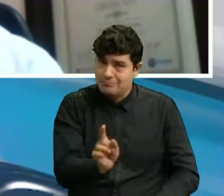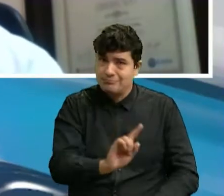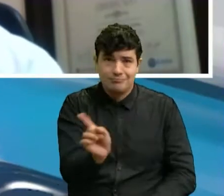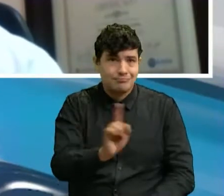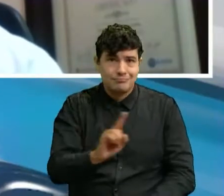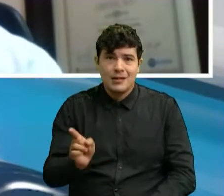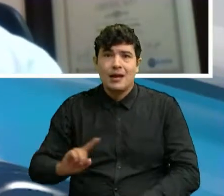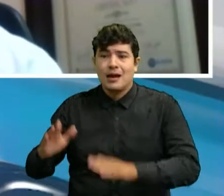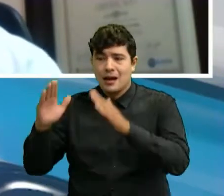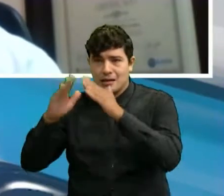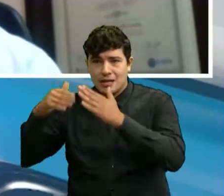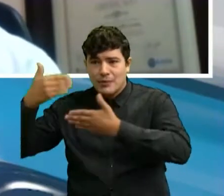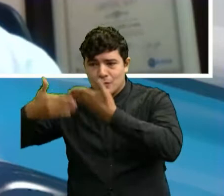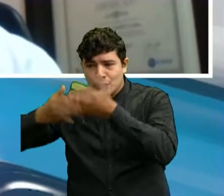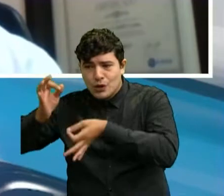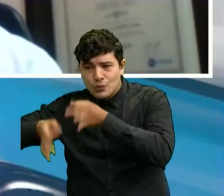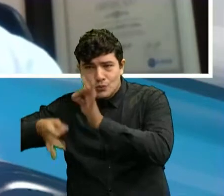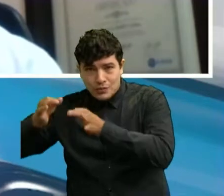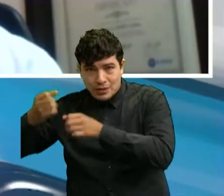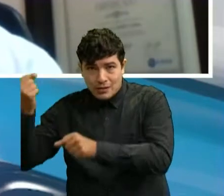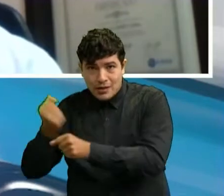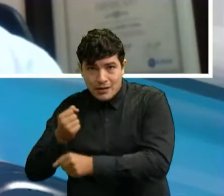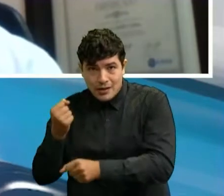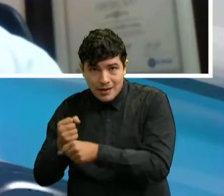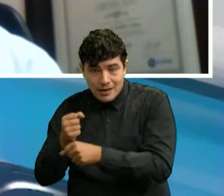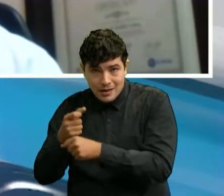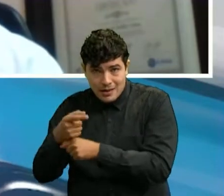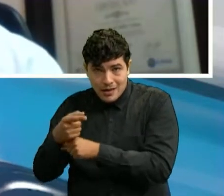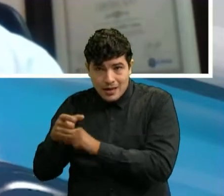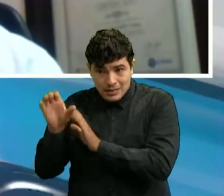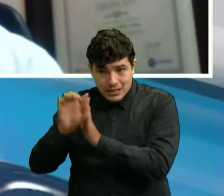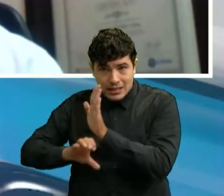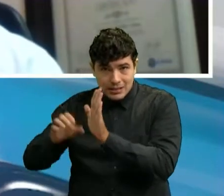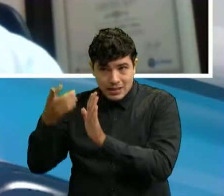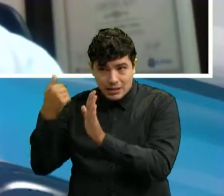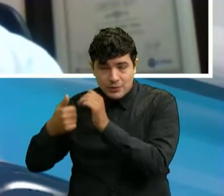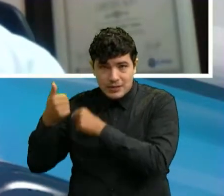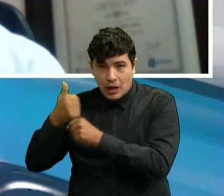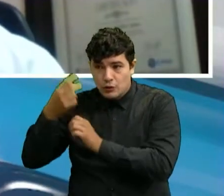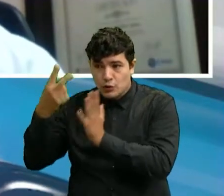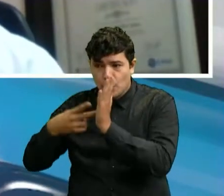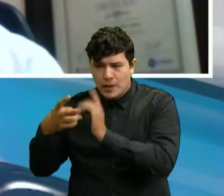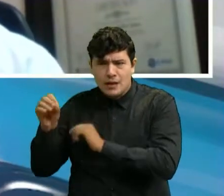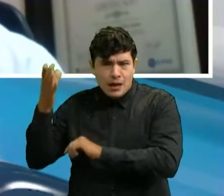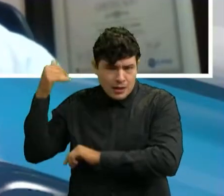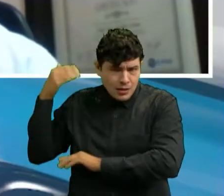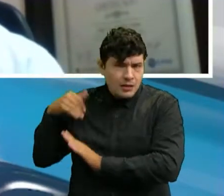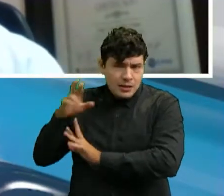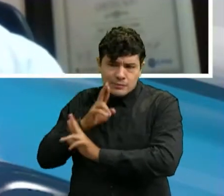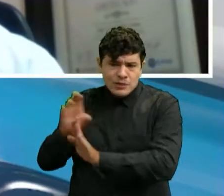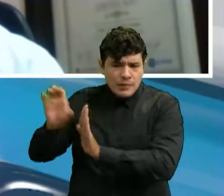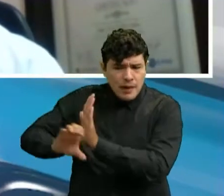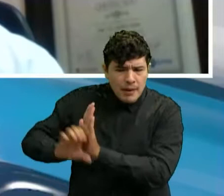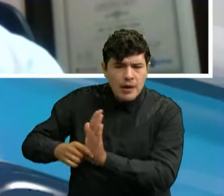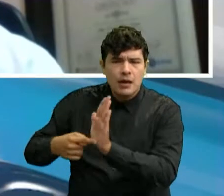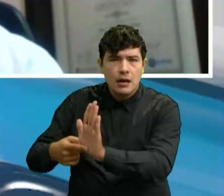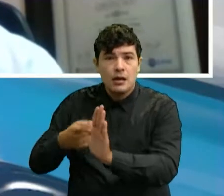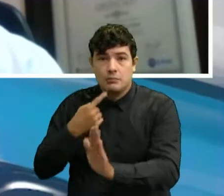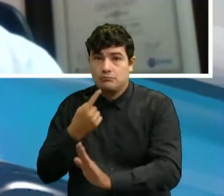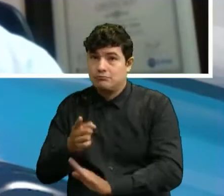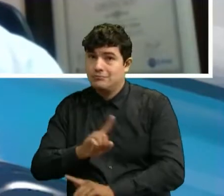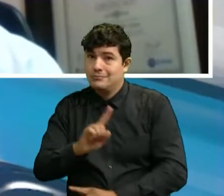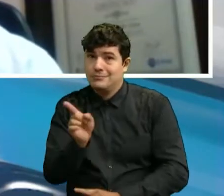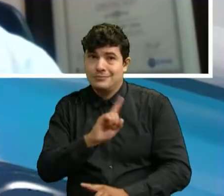Casación Laboral, en una sentencia reciente del año 2020 y en otras sentencias, ha indicado que no puede ser